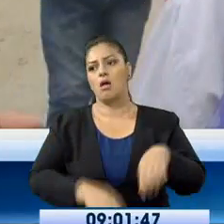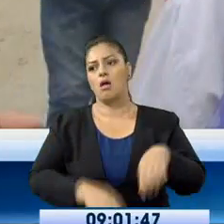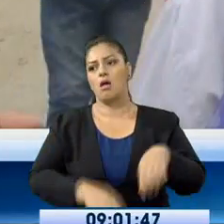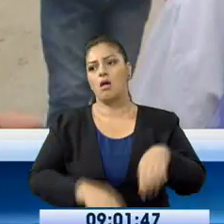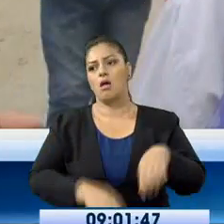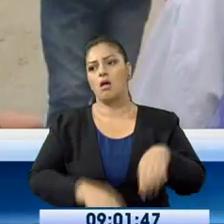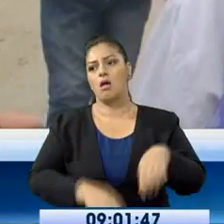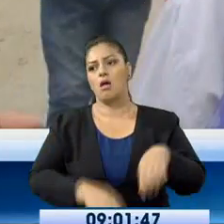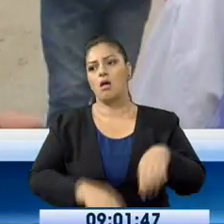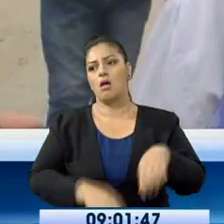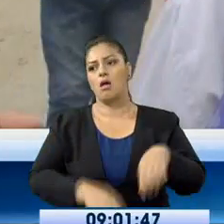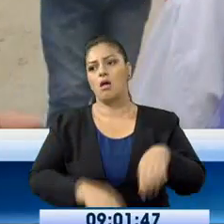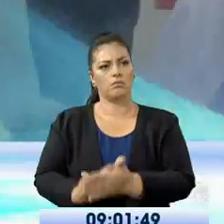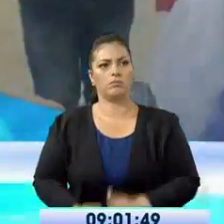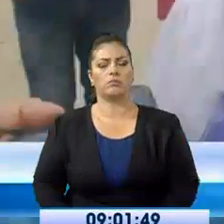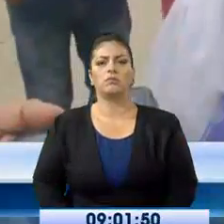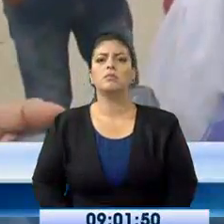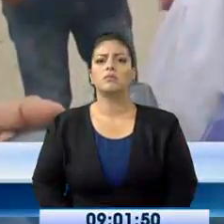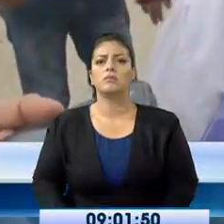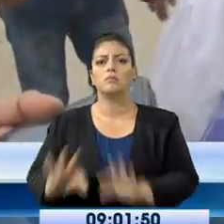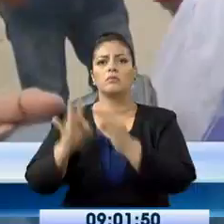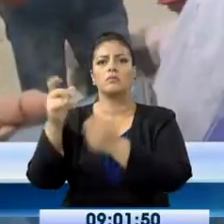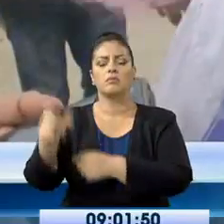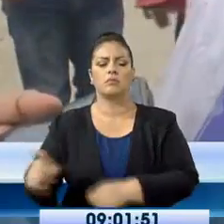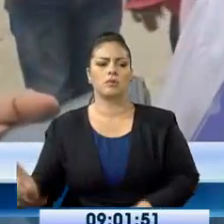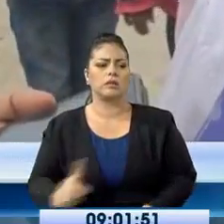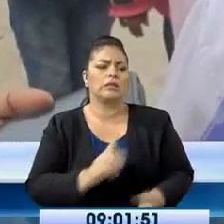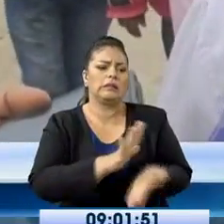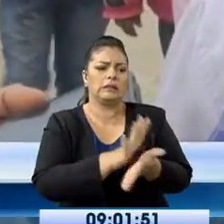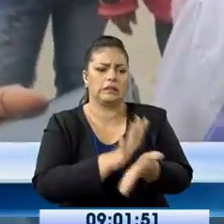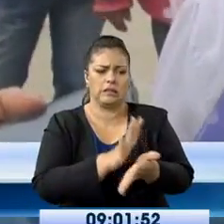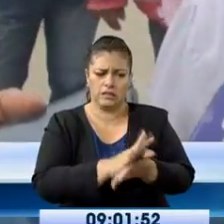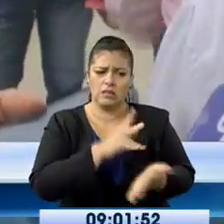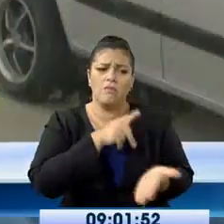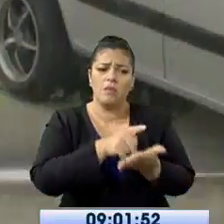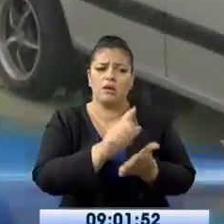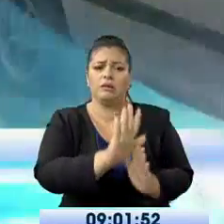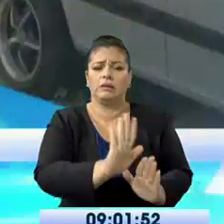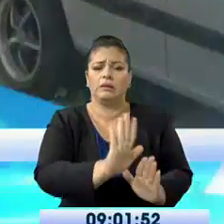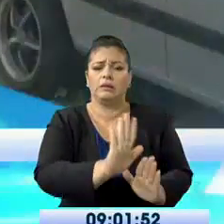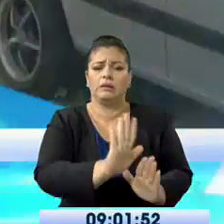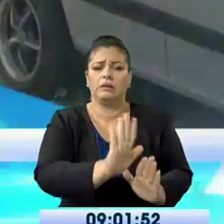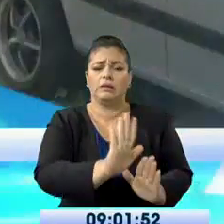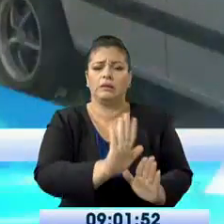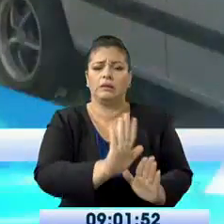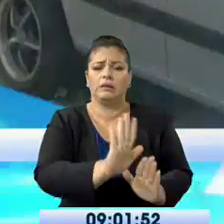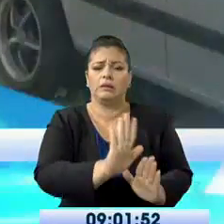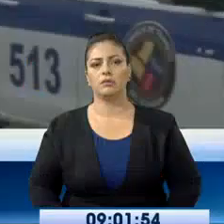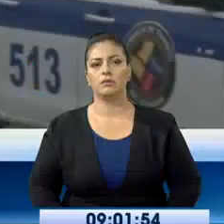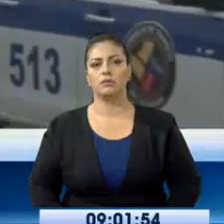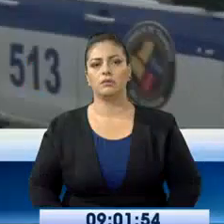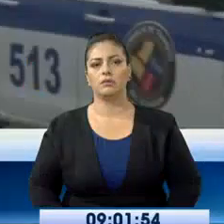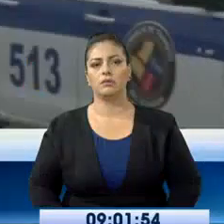que van a tratar de hacer lo posible para poder cubrir los gastos. Desde la provincia de Santa Elena, informó Darwin